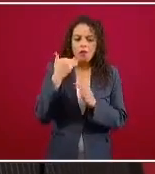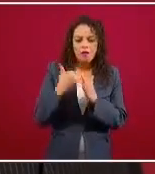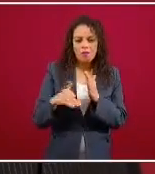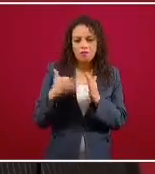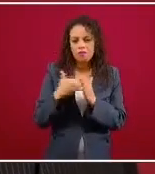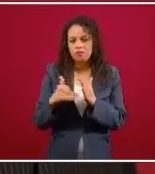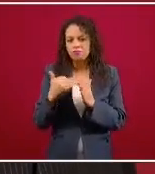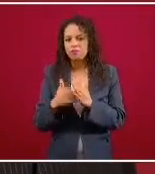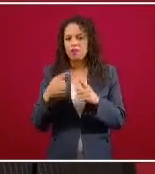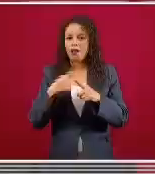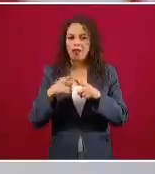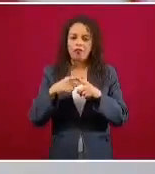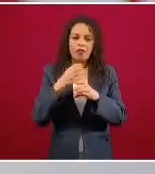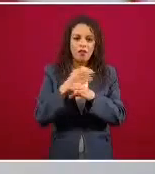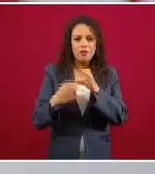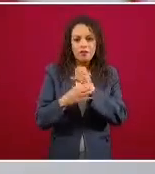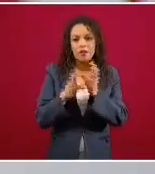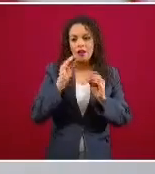estructurales,